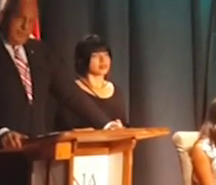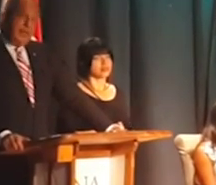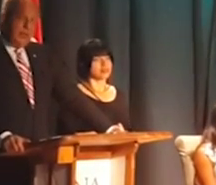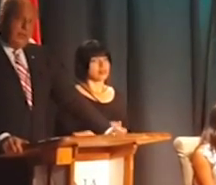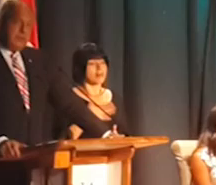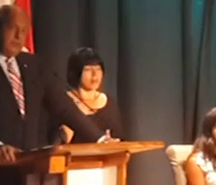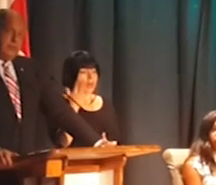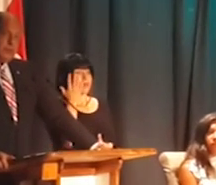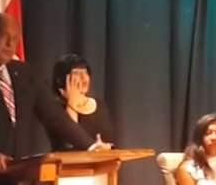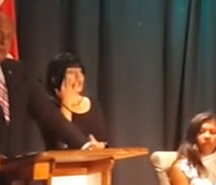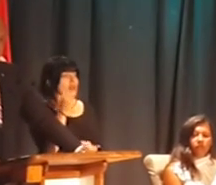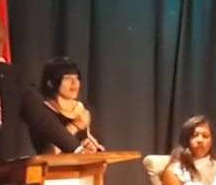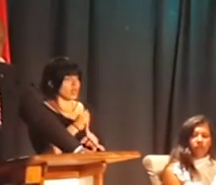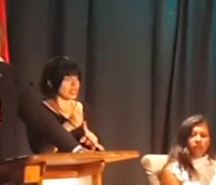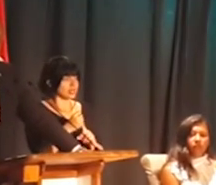Me desvela la violencia.